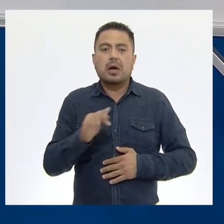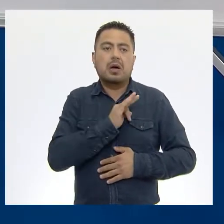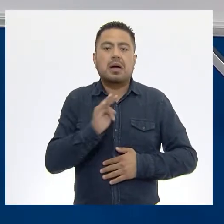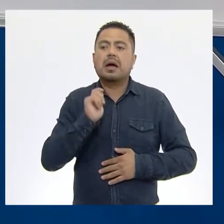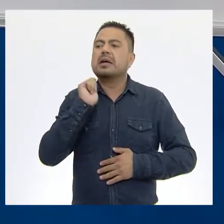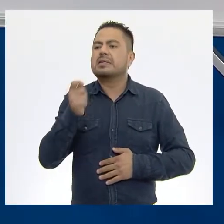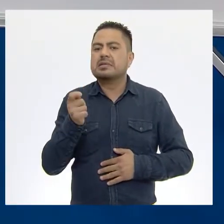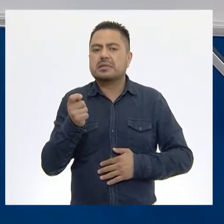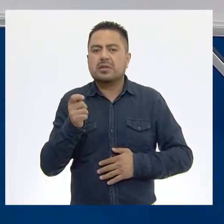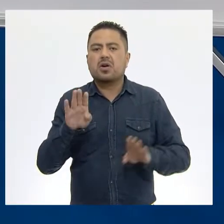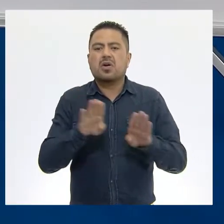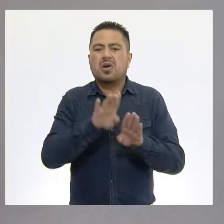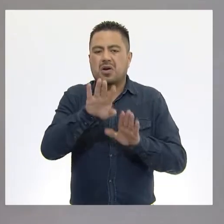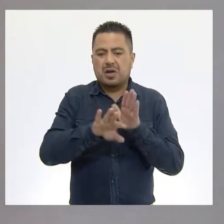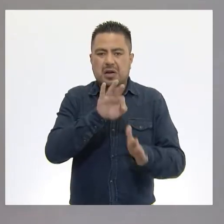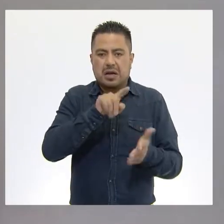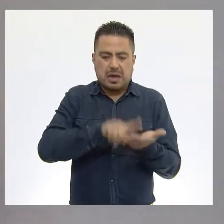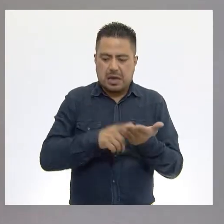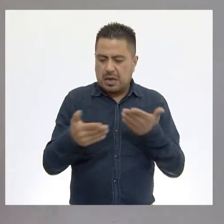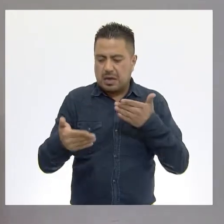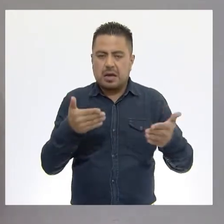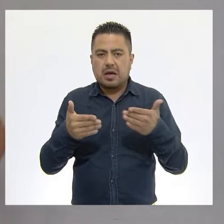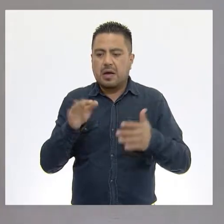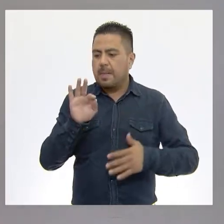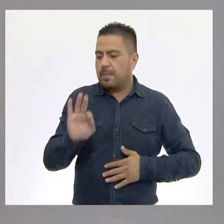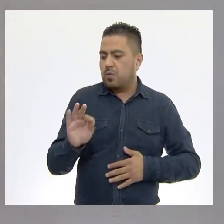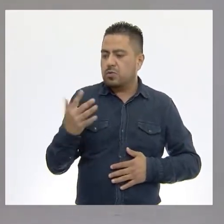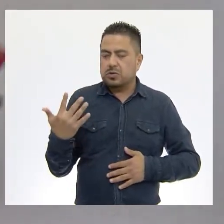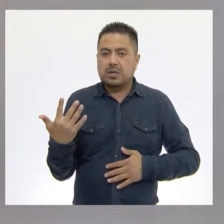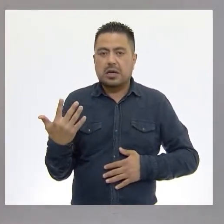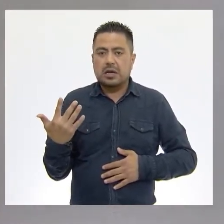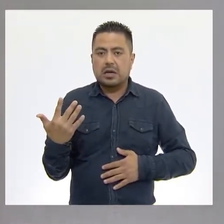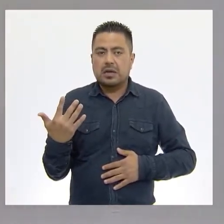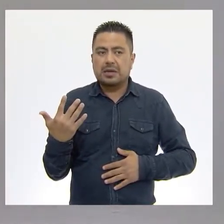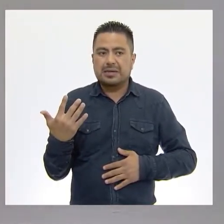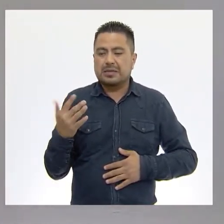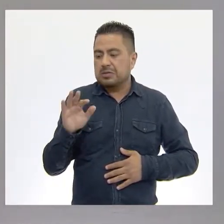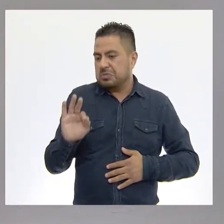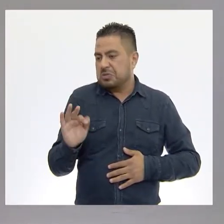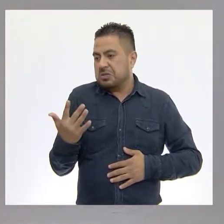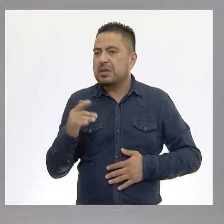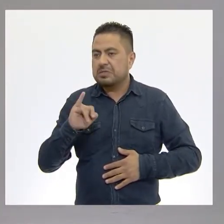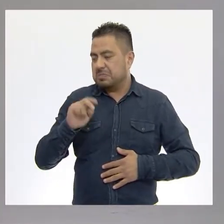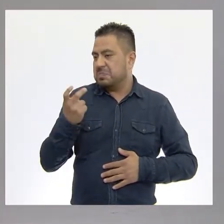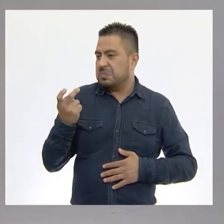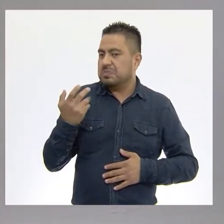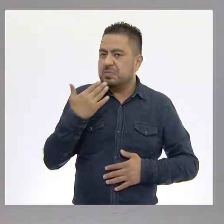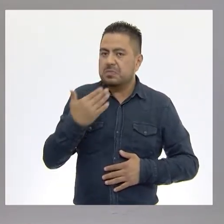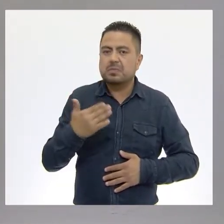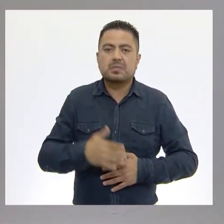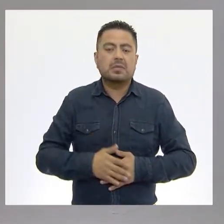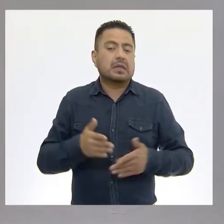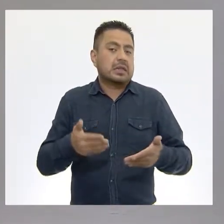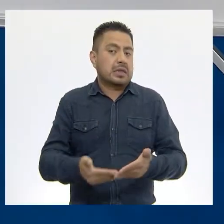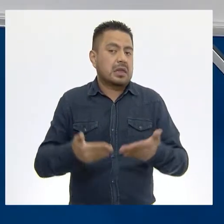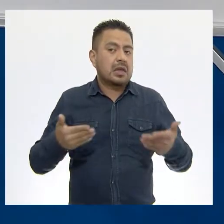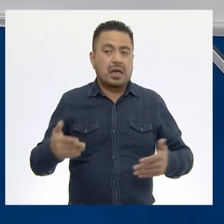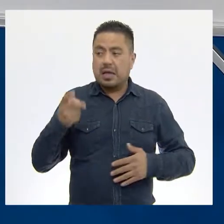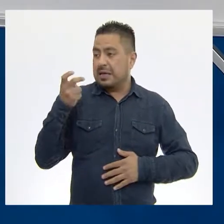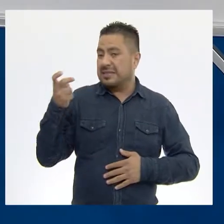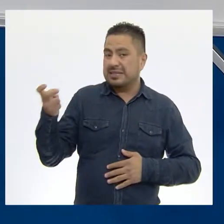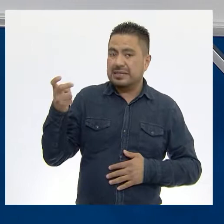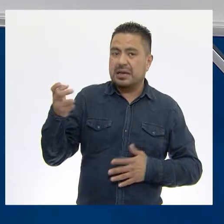como tú ya bien sacaste la equivalencia, Punto 5. 0.5, 0.50, efectivamente. Ujú. Entonces,